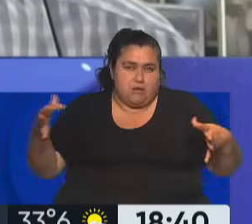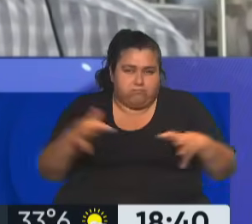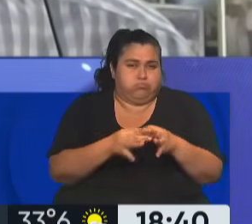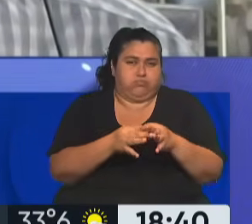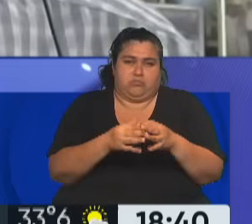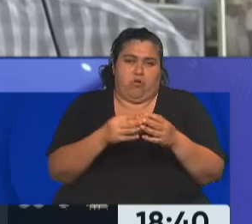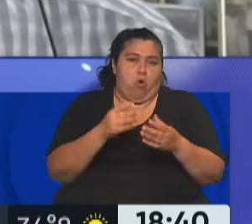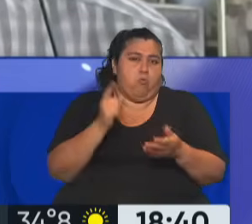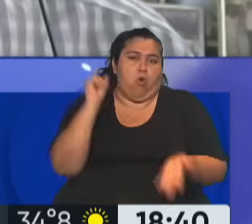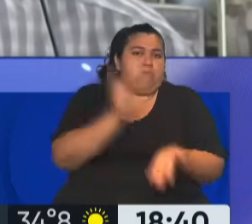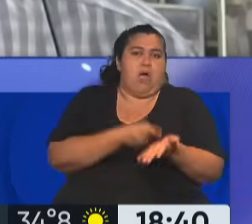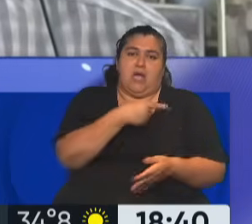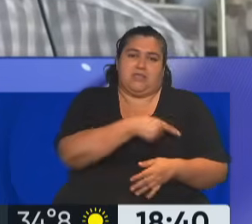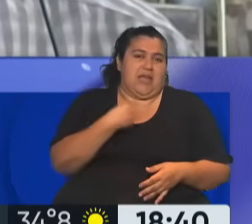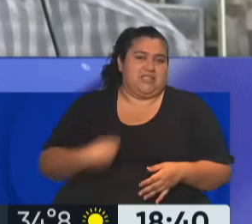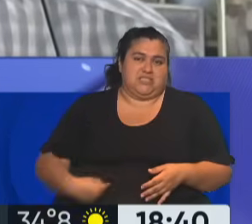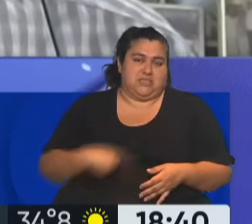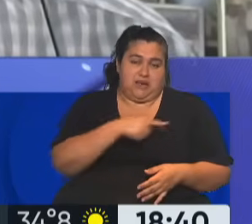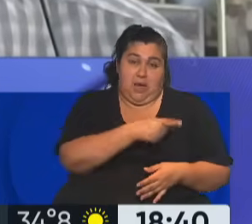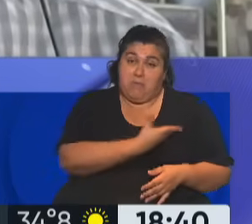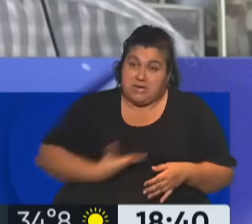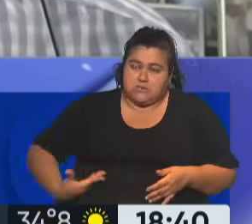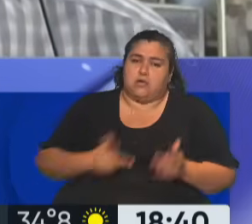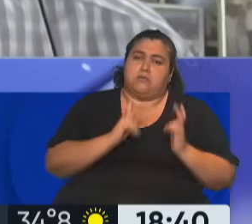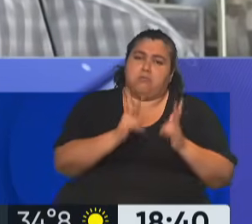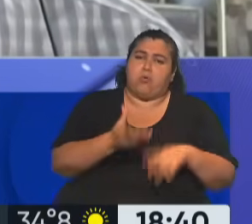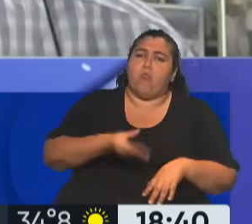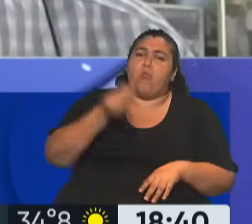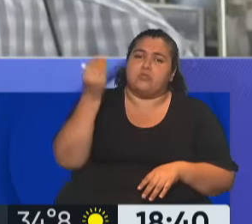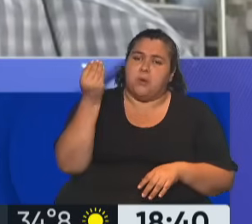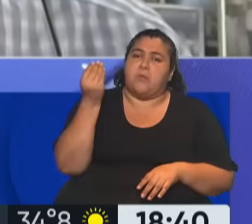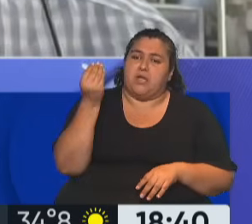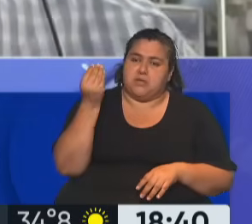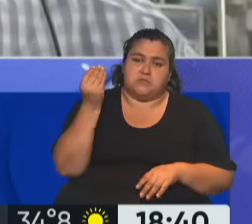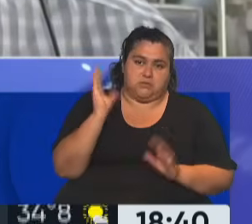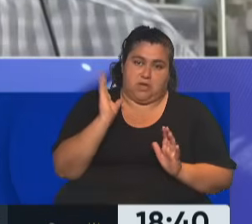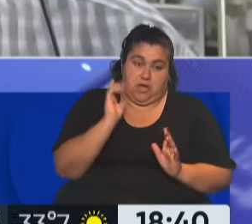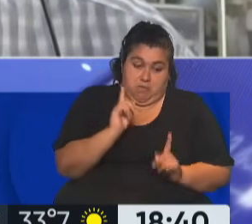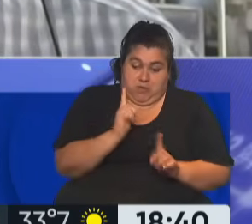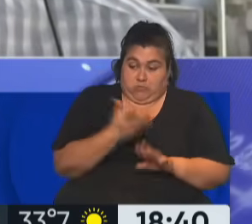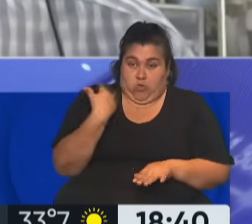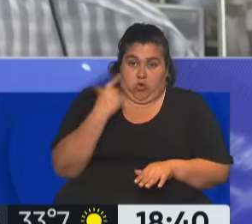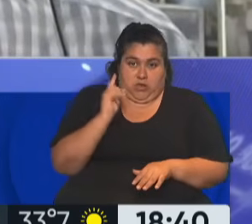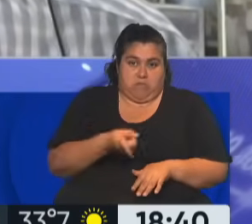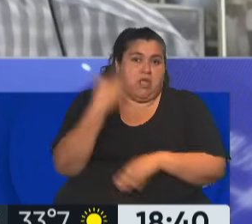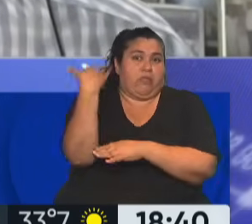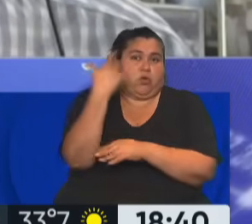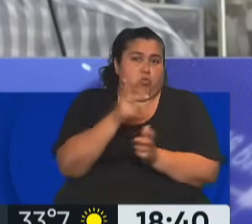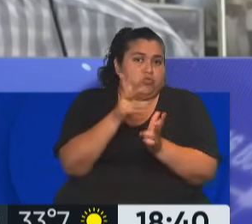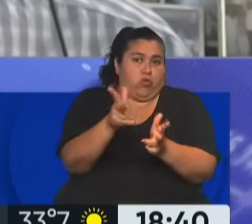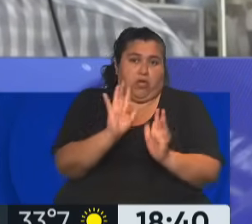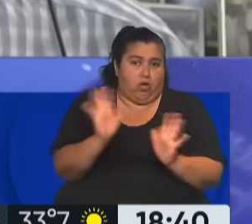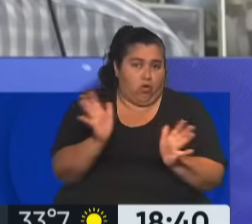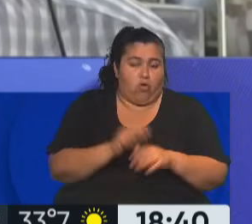reunificación forzada. El presidente Xi Jinping ha expresado en varias ocasiones que, bueno, y lo ha dicho recién discursivamente, digamos, los